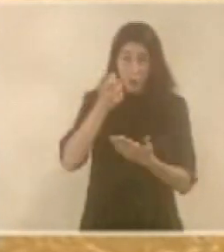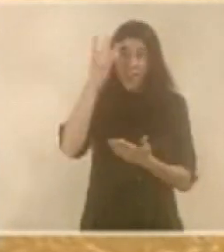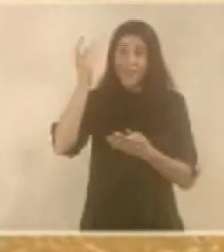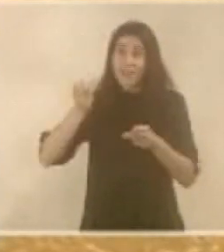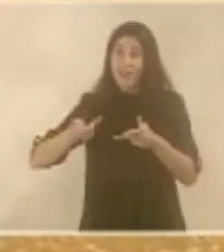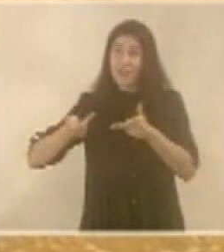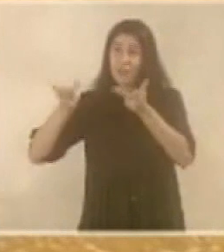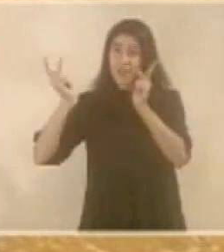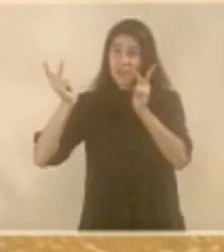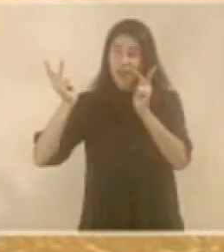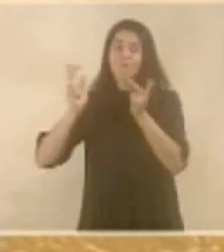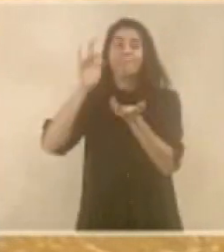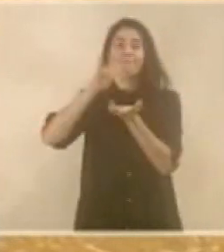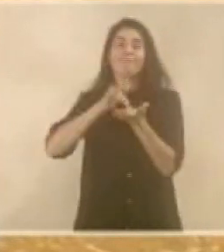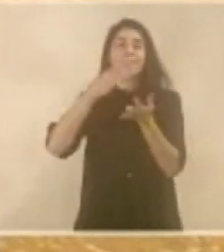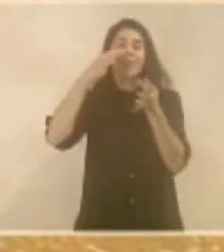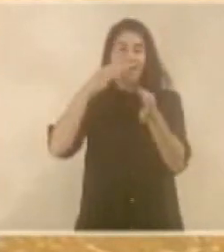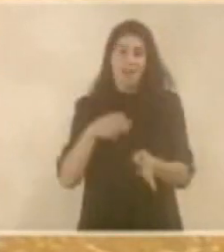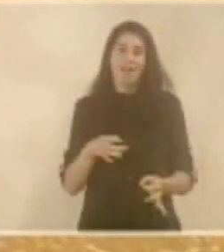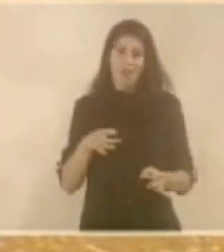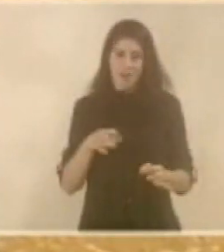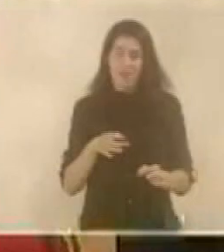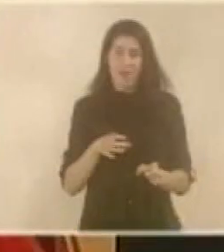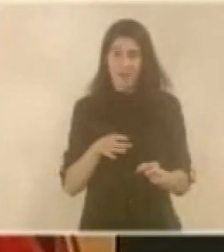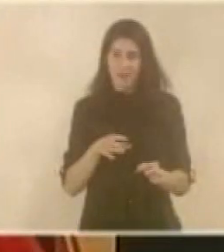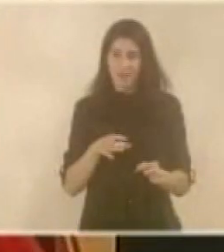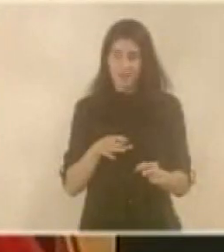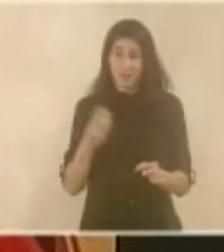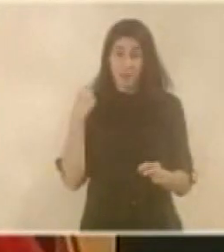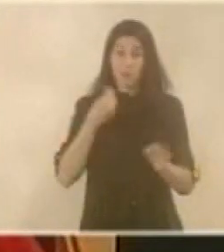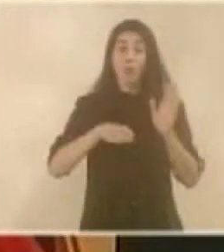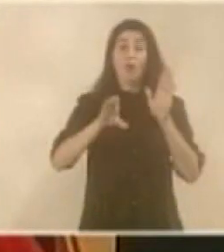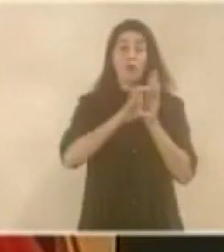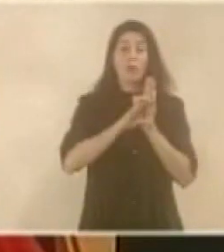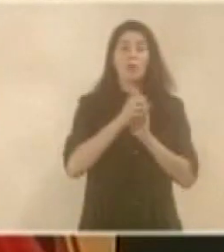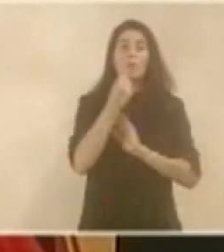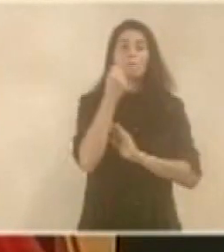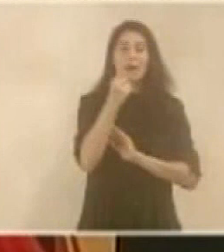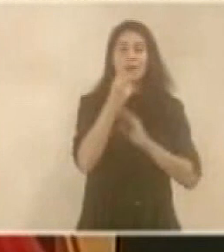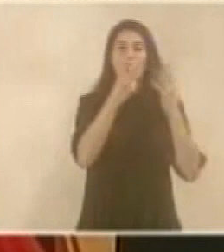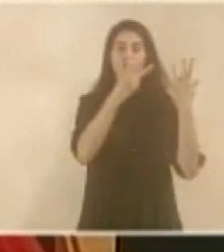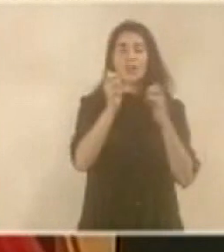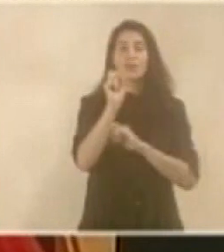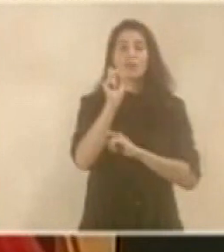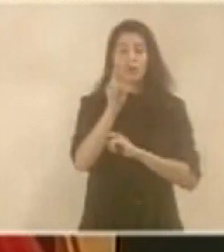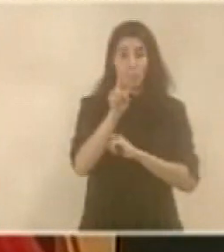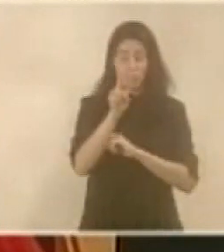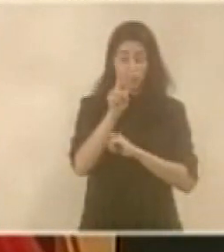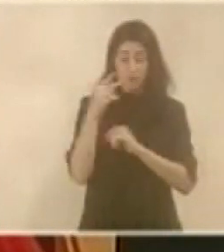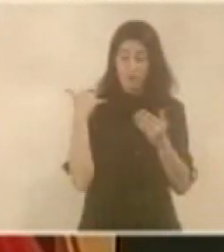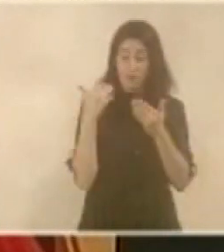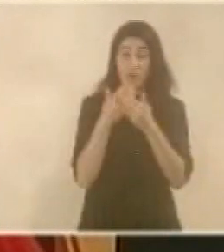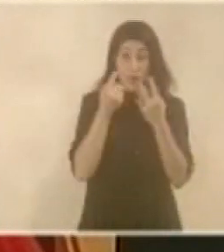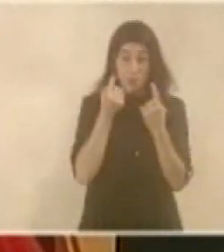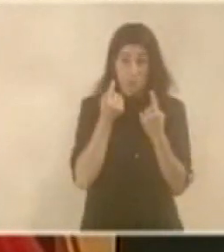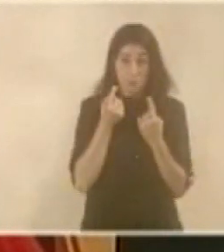realidad. Porque por primera vez desde la Constitución de 1812, en 1978, todo el